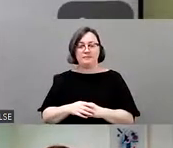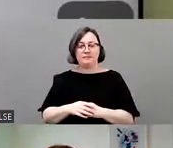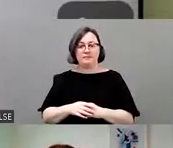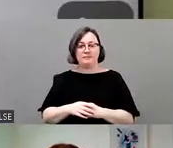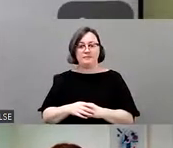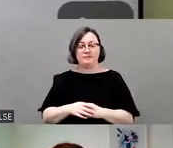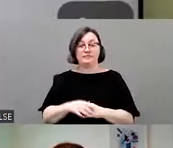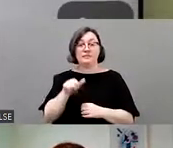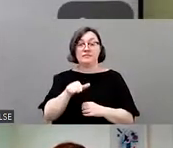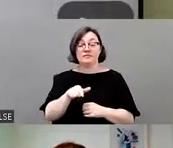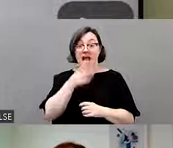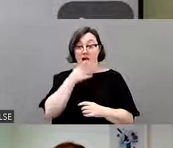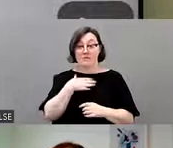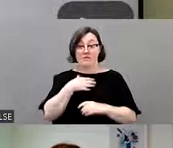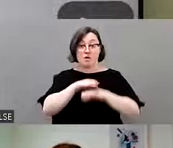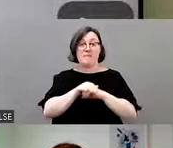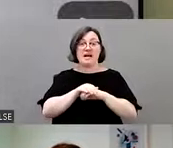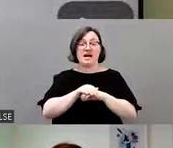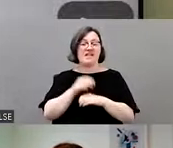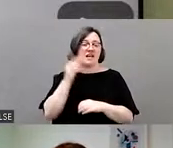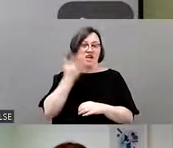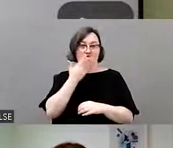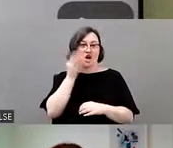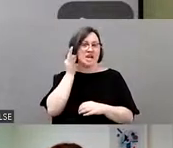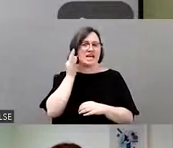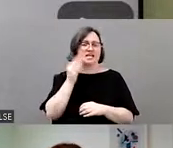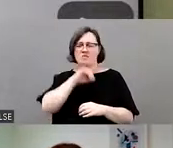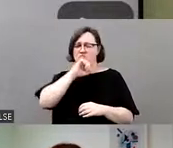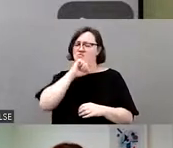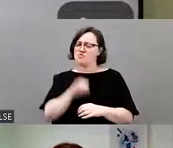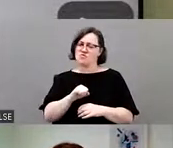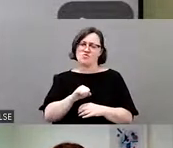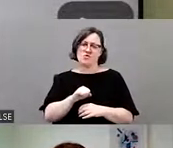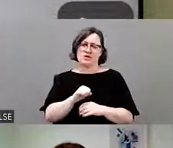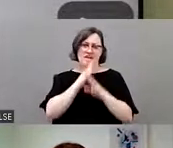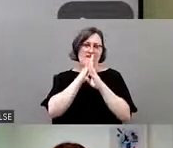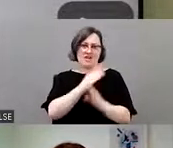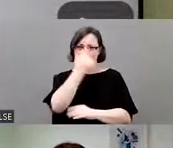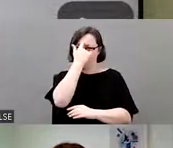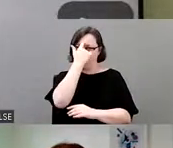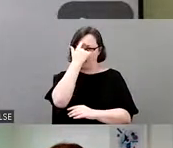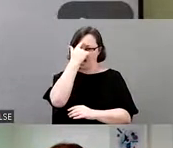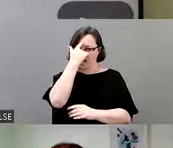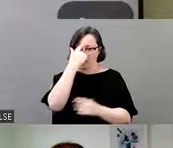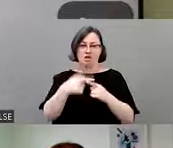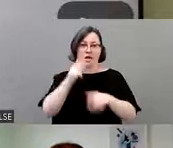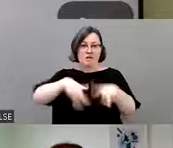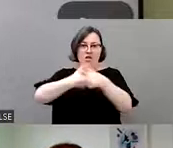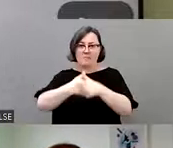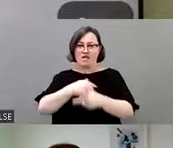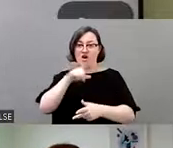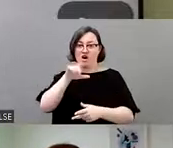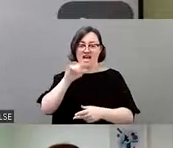Esta es con la amiga que tiene este año del cole, que le gusta mucho, entonces está fijada con su amiga. Yo a hacer videollamada a Leire.